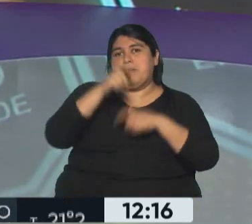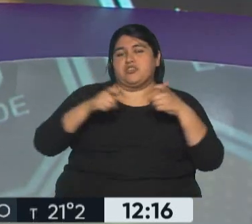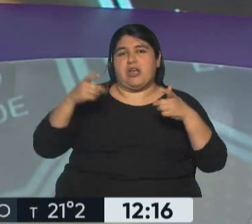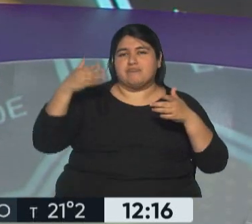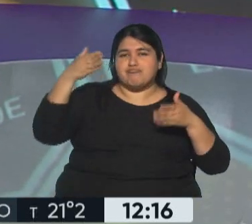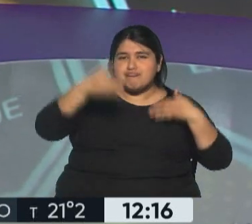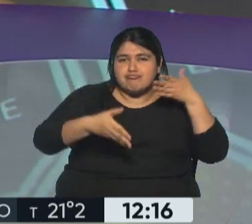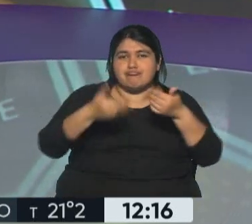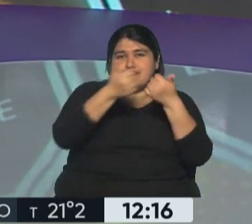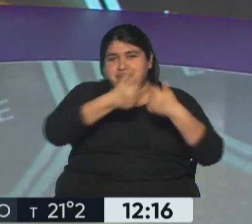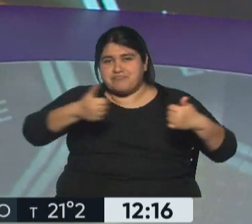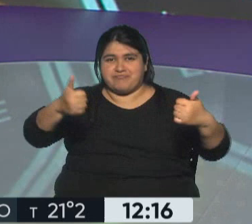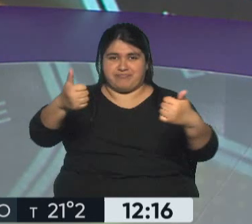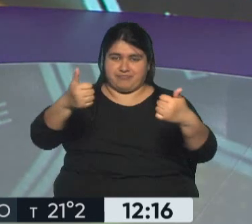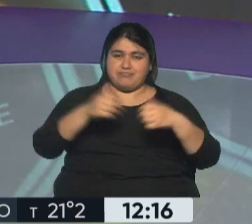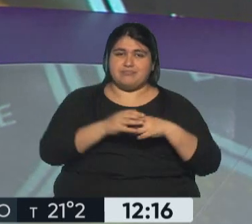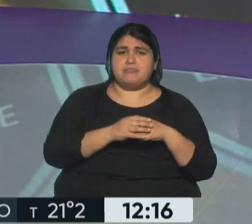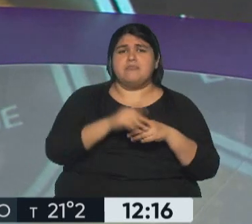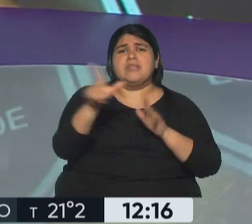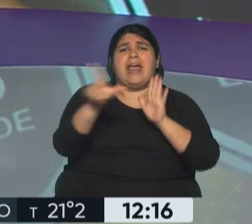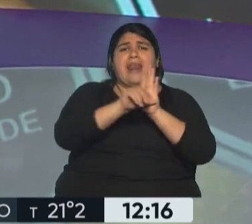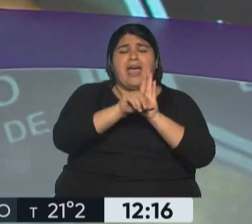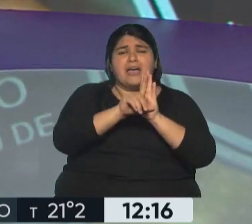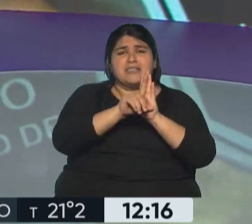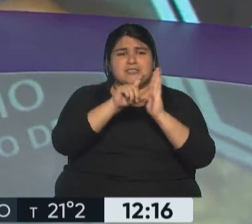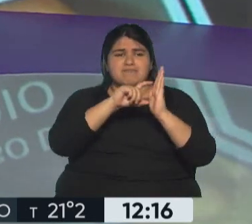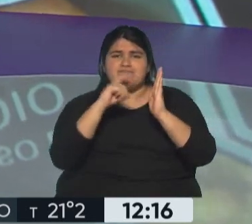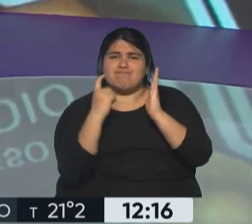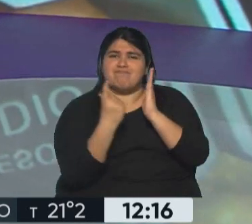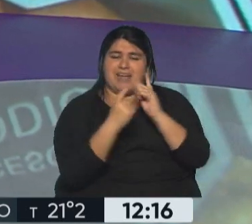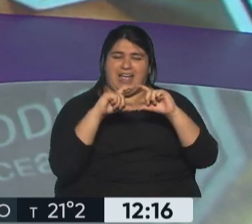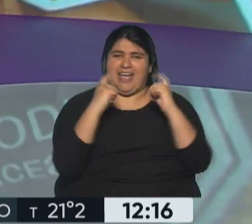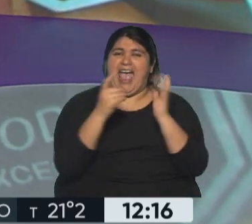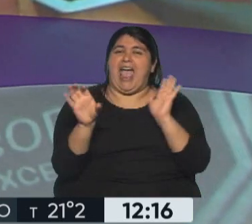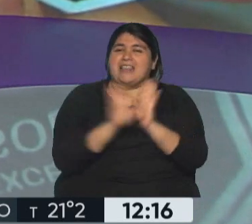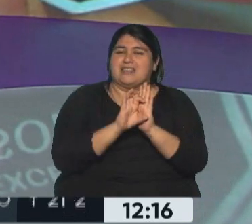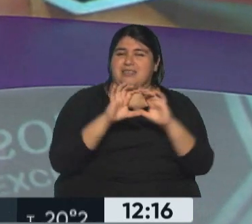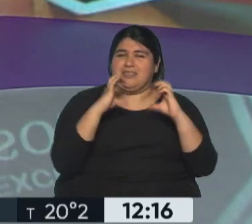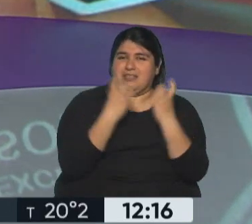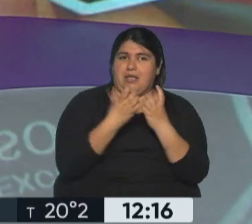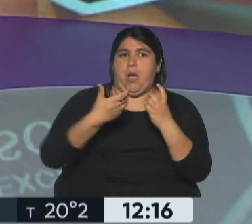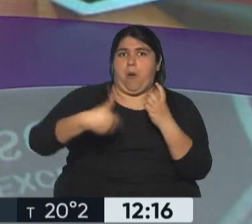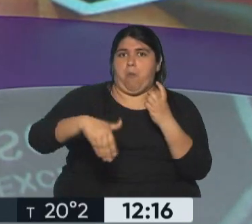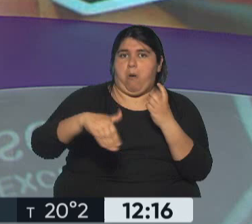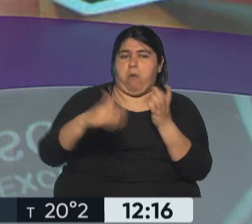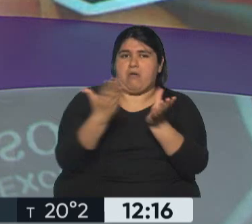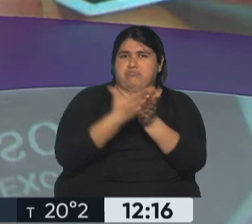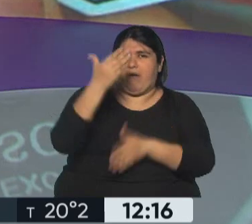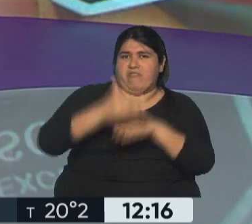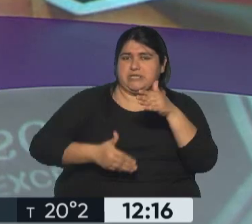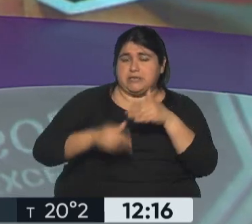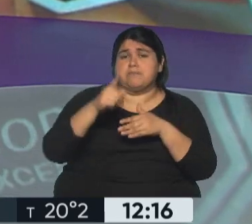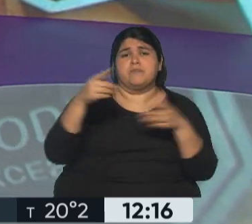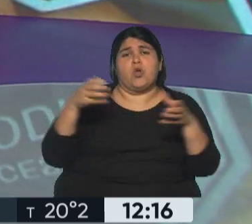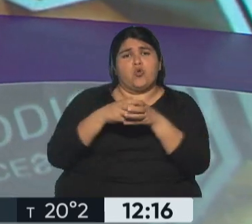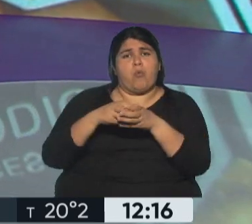presentes en el recinto van a tratar la ley de etiquetado frontal una ley que está próxima a perder estado parlamentario juntos por el cambio